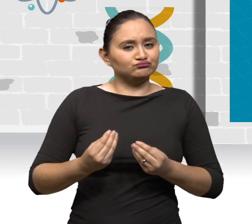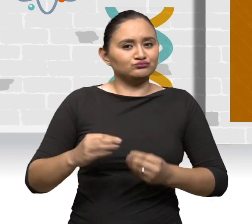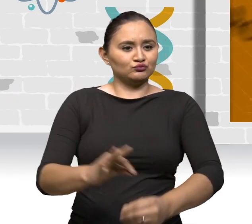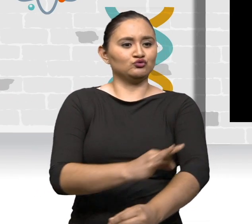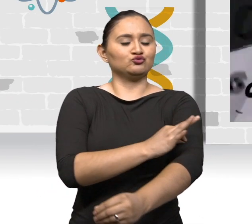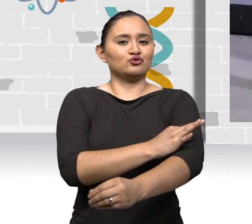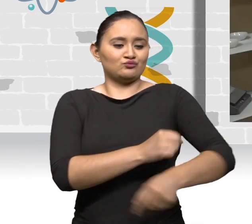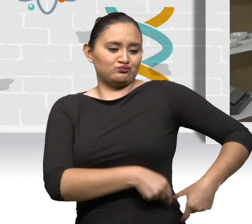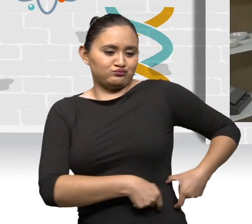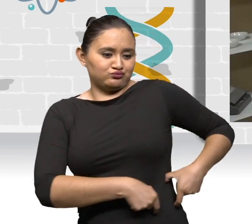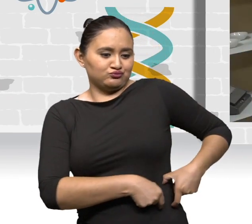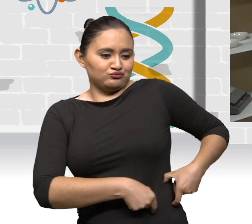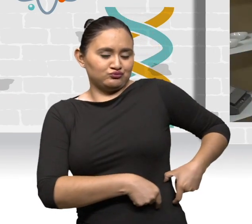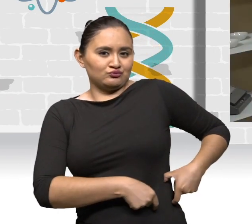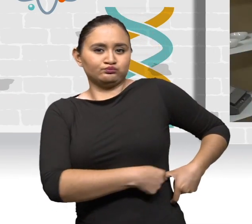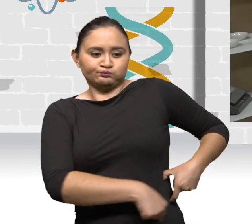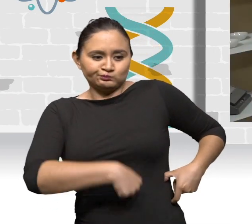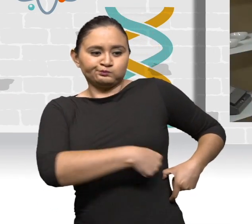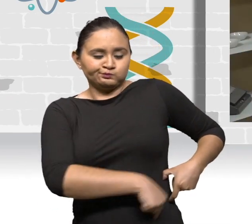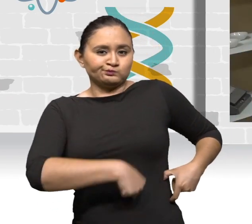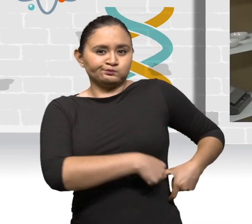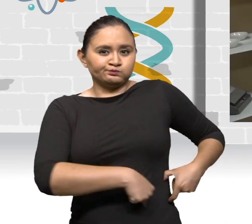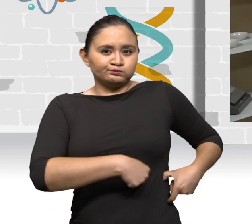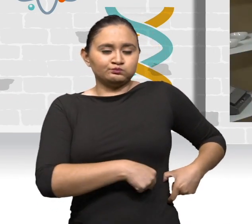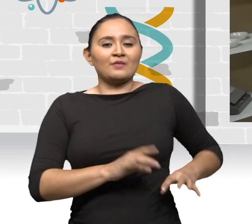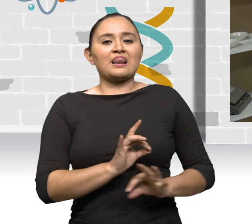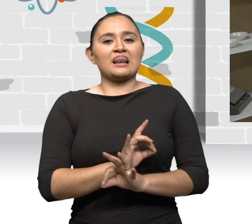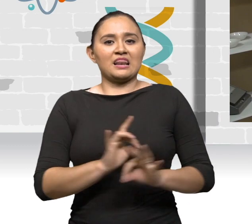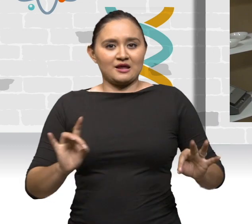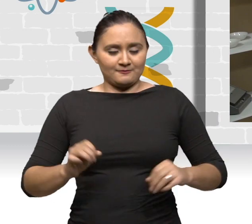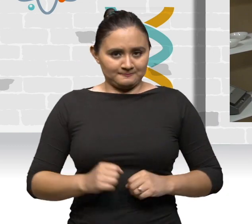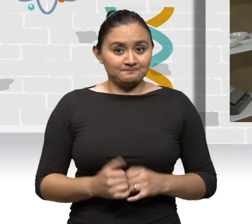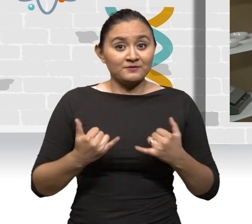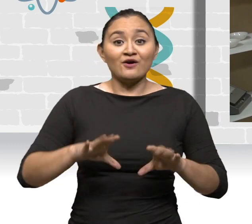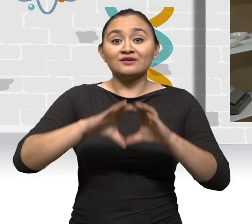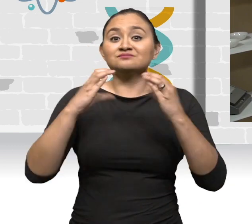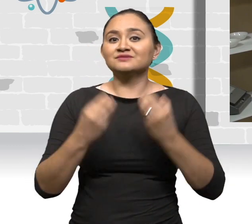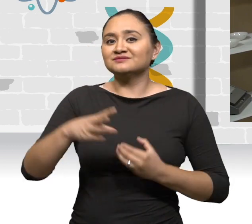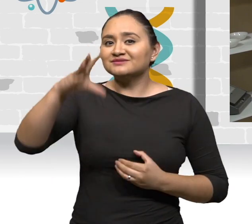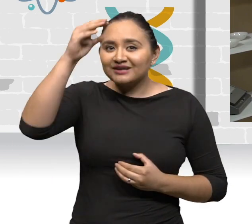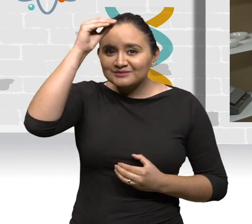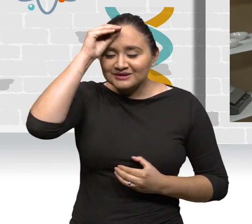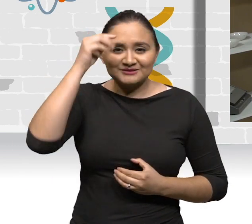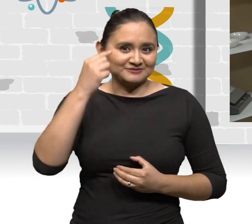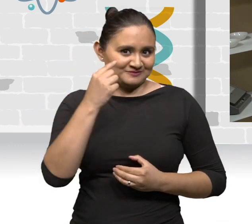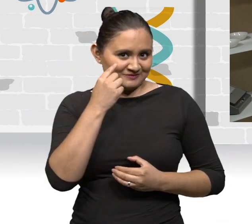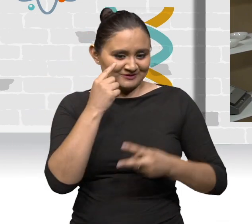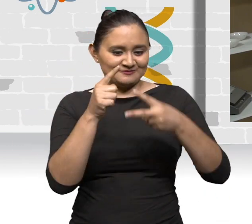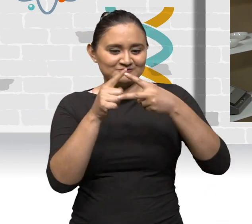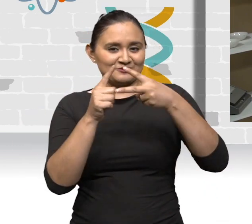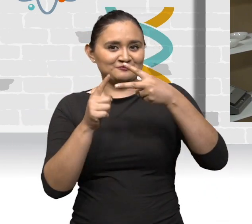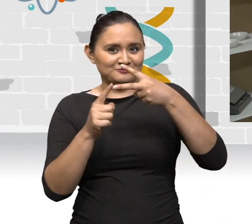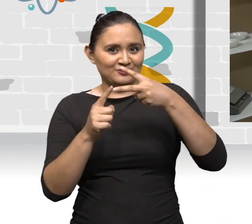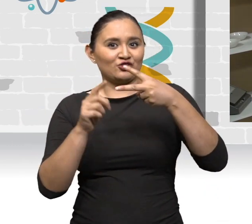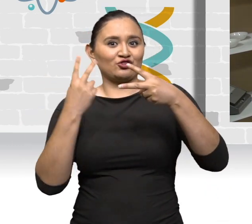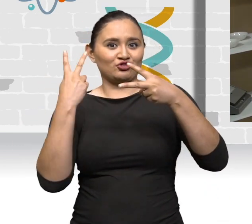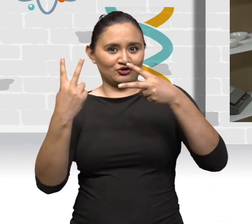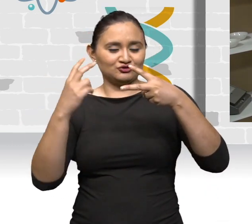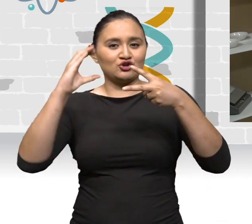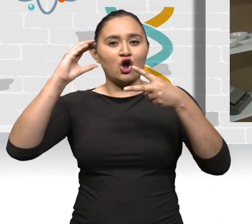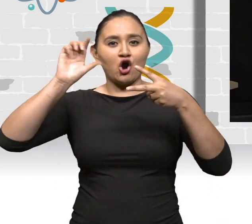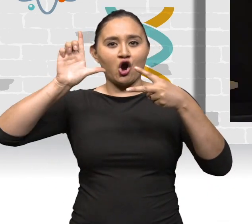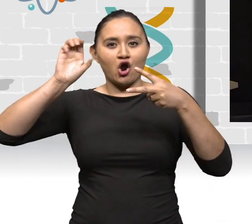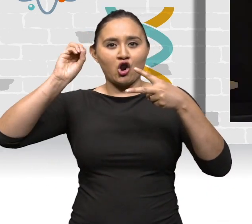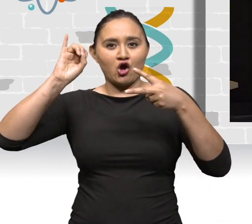diálisis. En la clase de hoy hemos aprendido que las dispersiones están conformadas por una fase dispersa y una fase